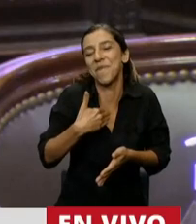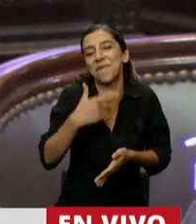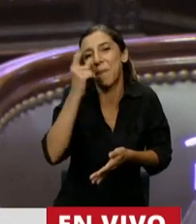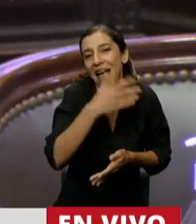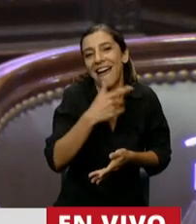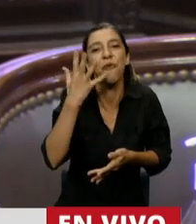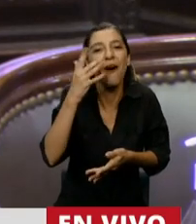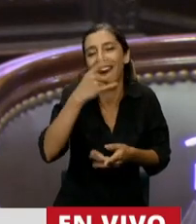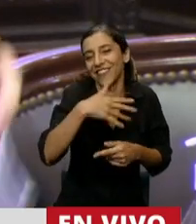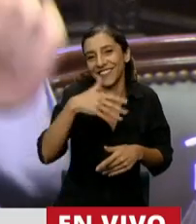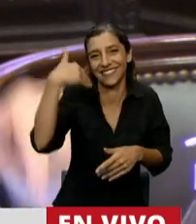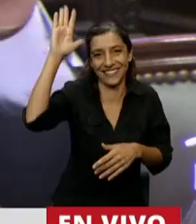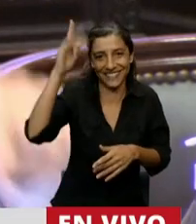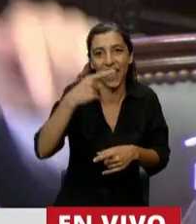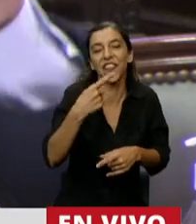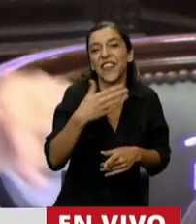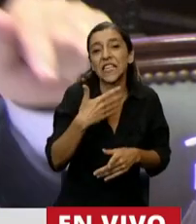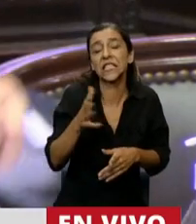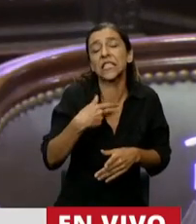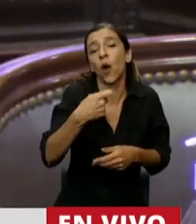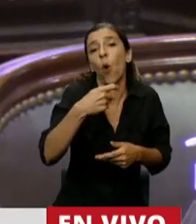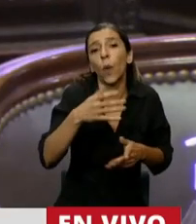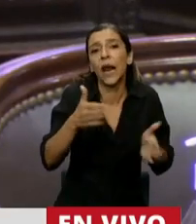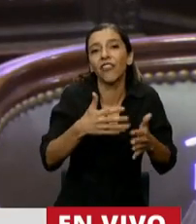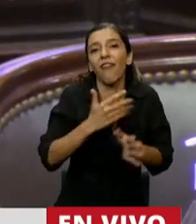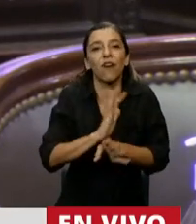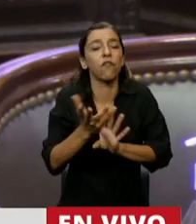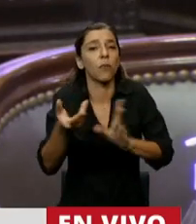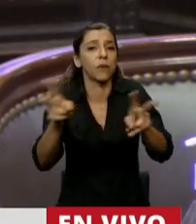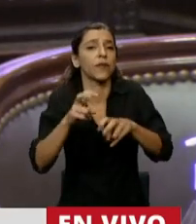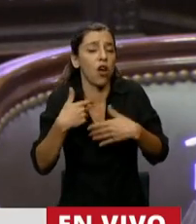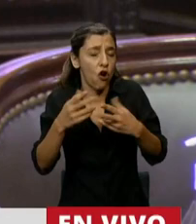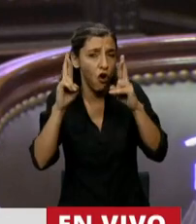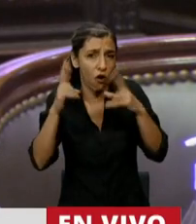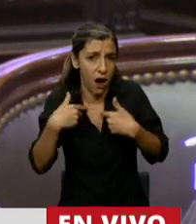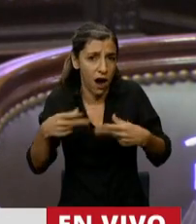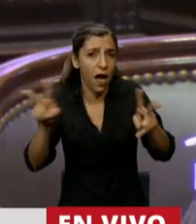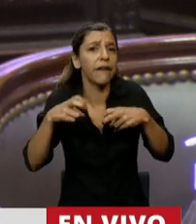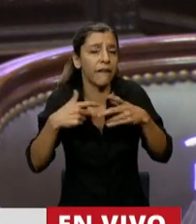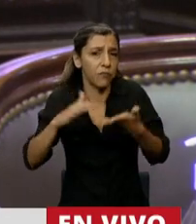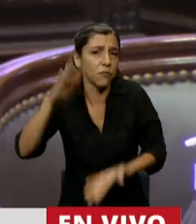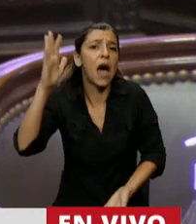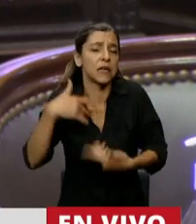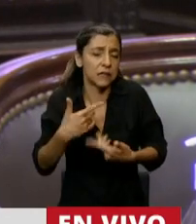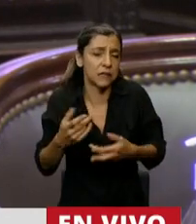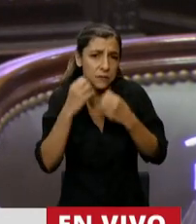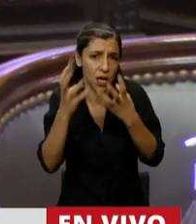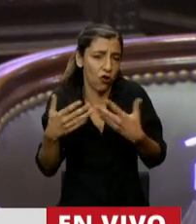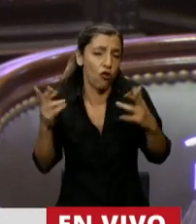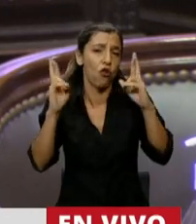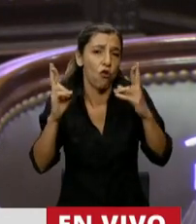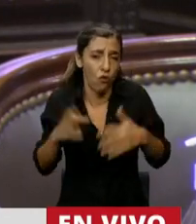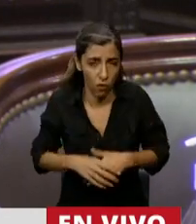arcas de los aportes que se hagan al sistema previsional van a mejorar. Entonces, a los agoreros del